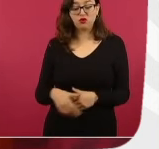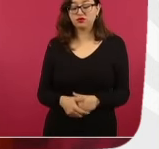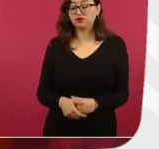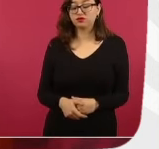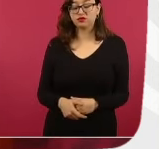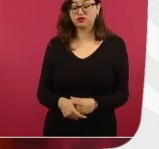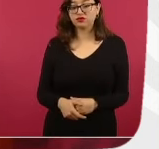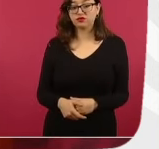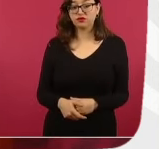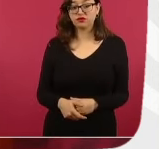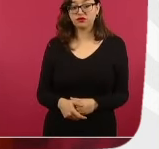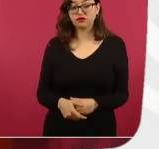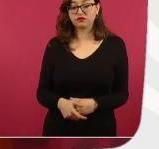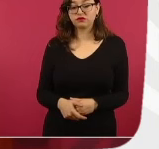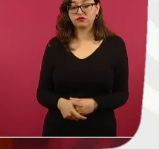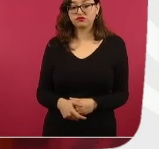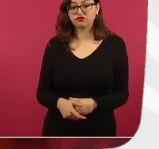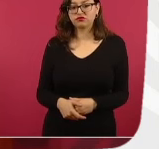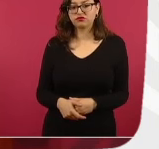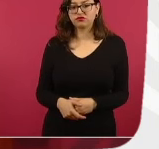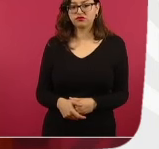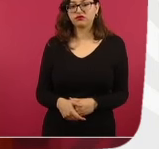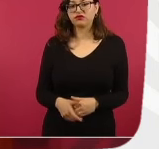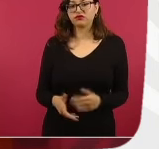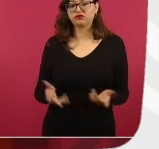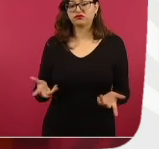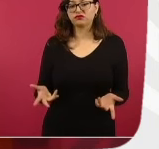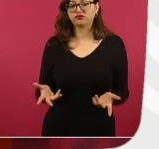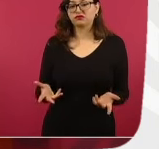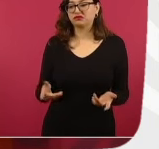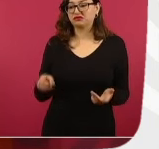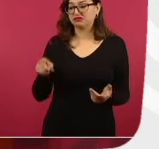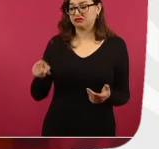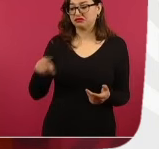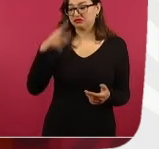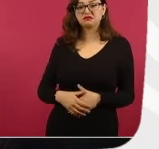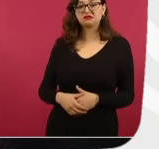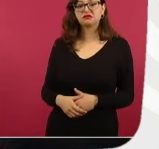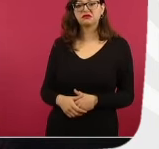lo mismo puede decirse de la clase baja